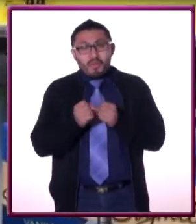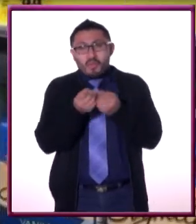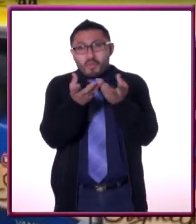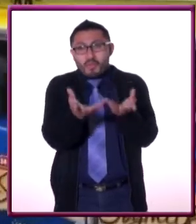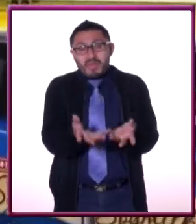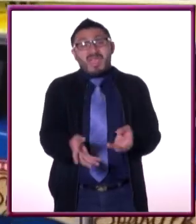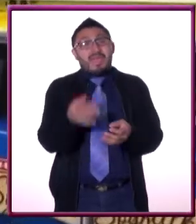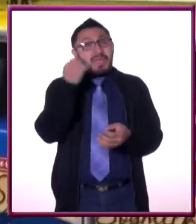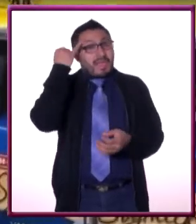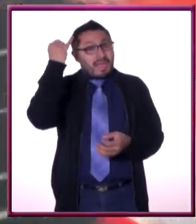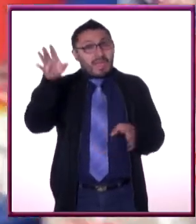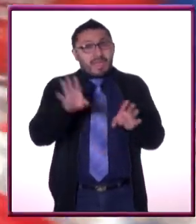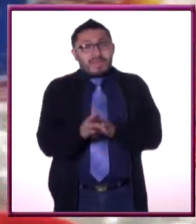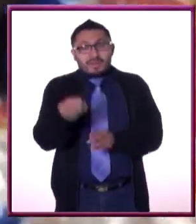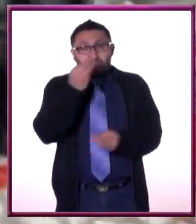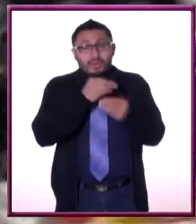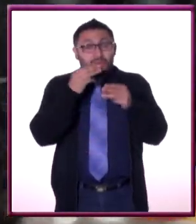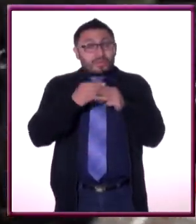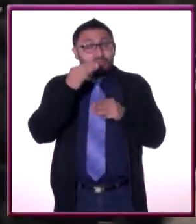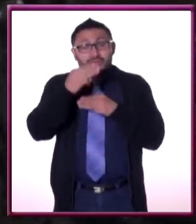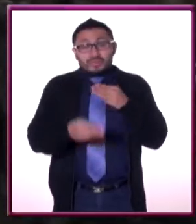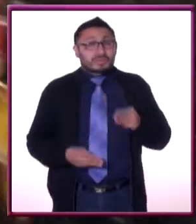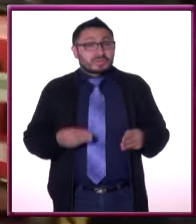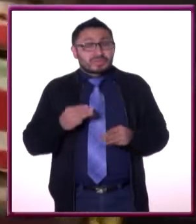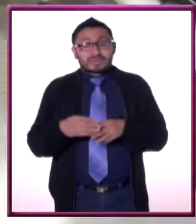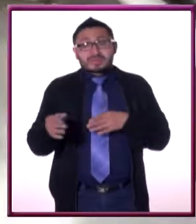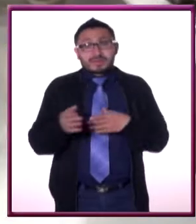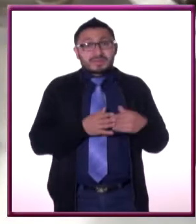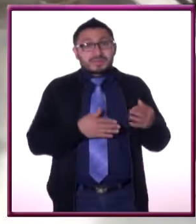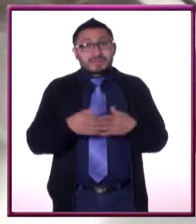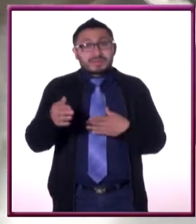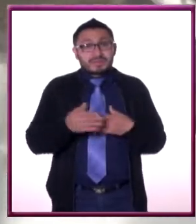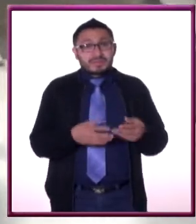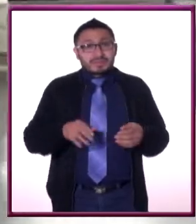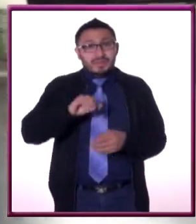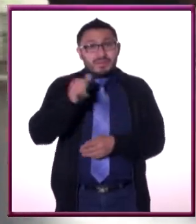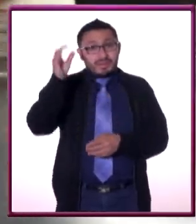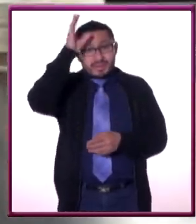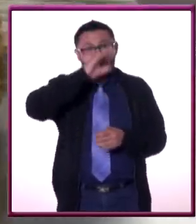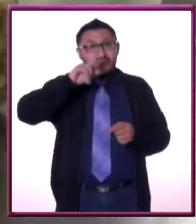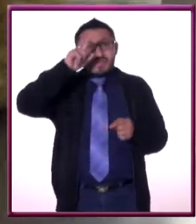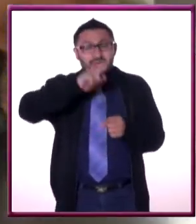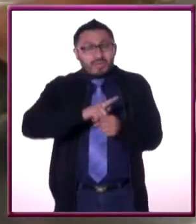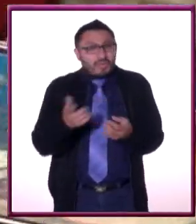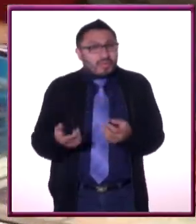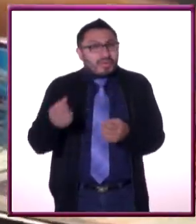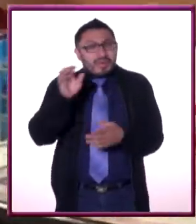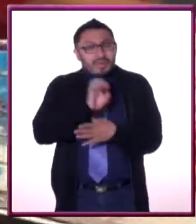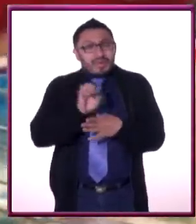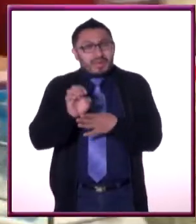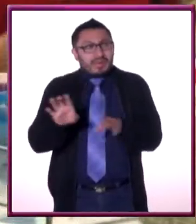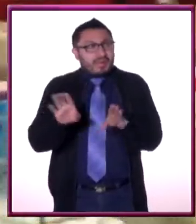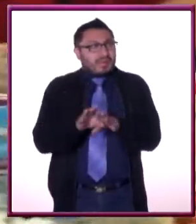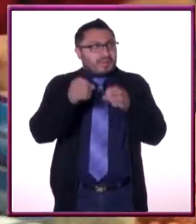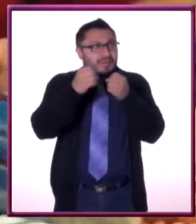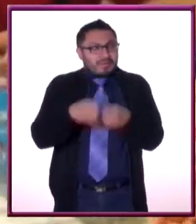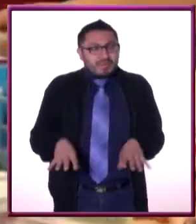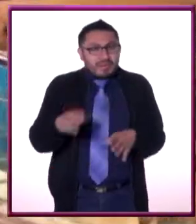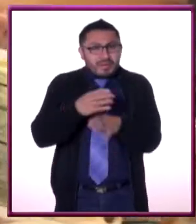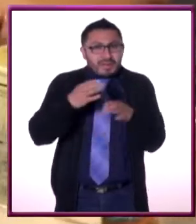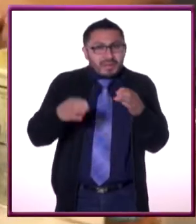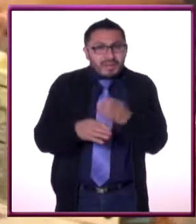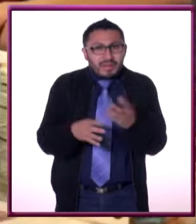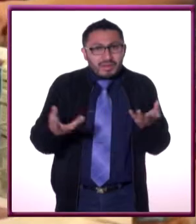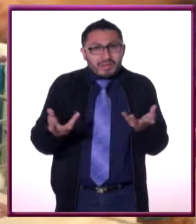esa idea de tener una alimentación global y que esté a la moda con otras culturas. Entonces se han ido perdiendo pues